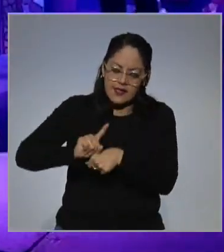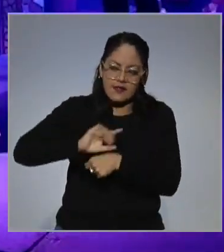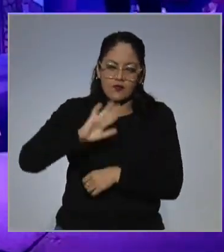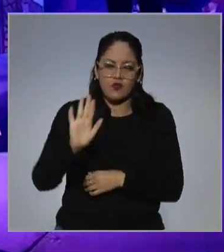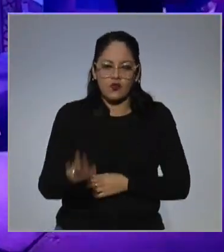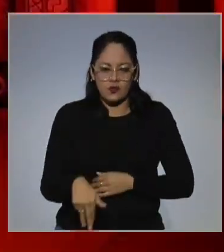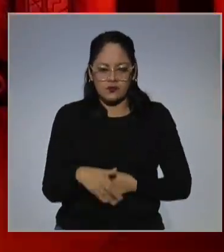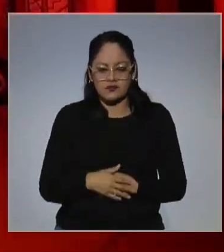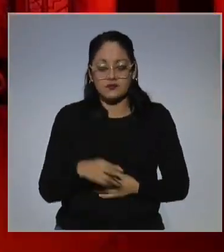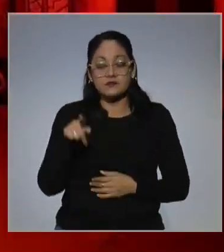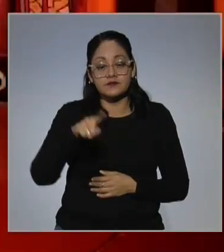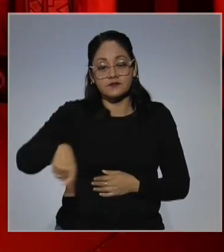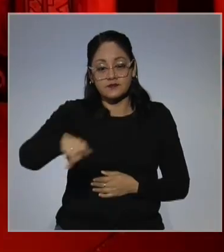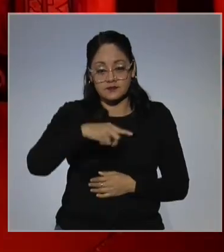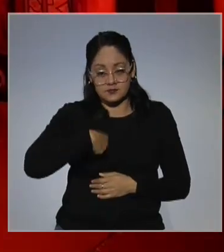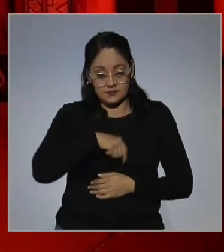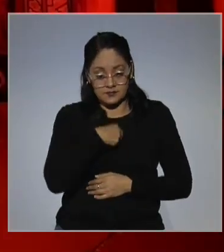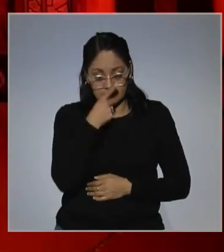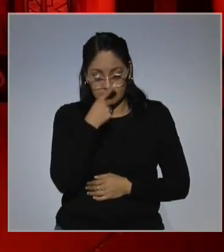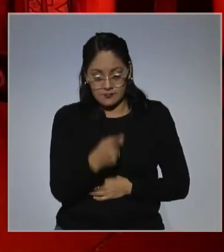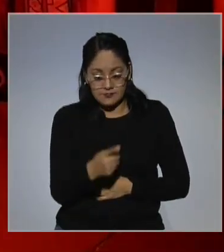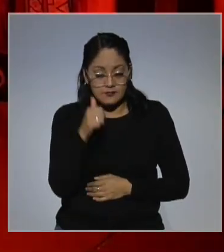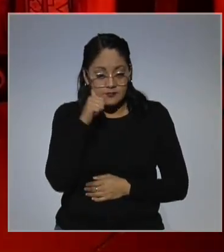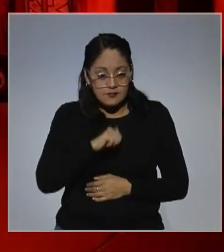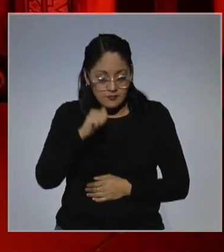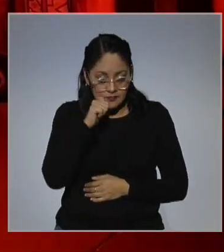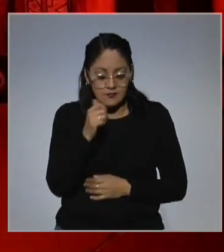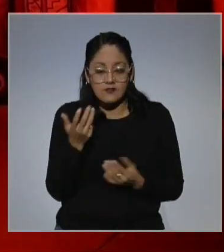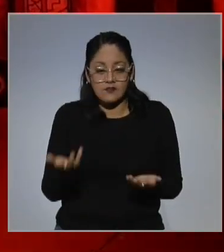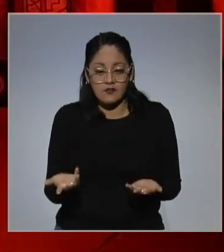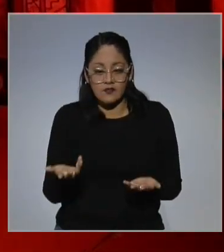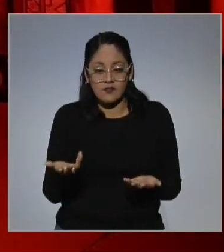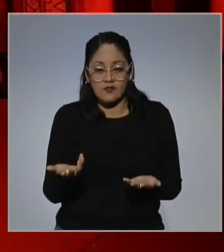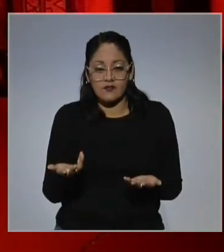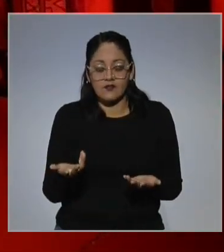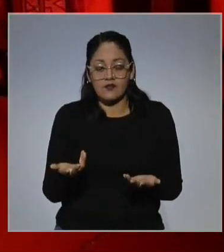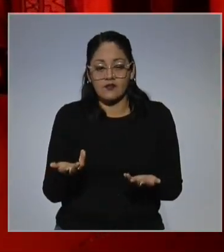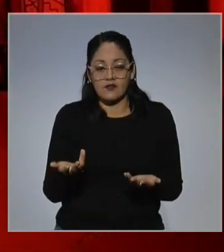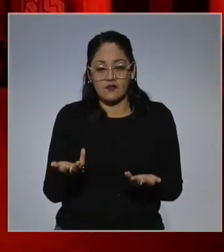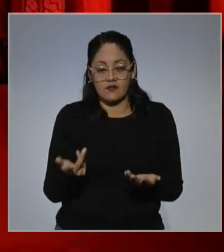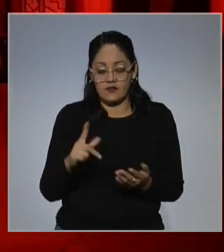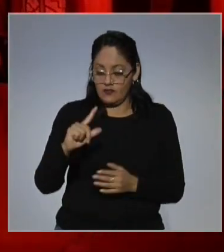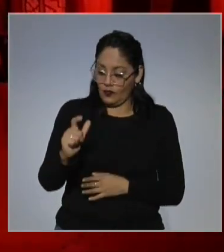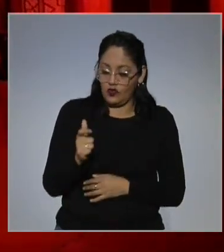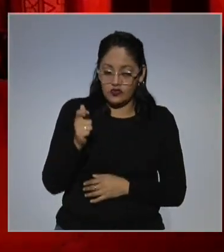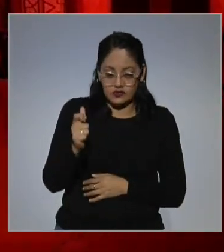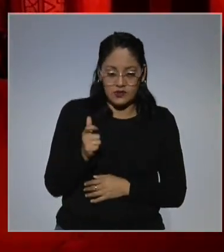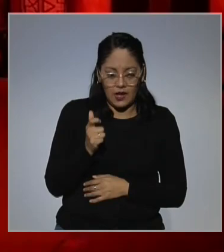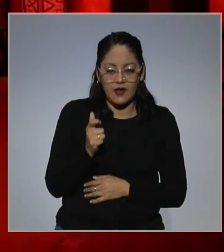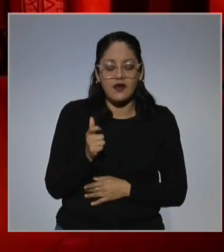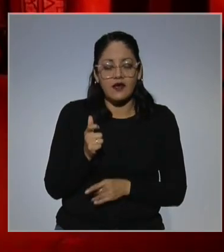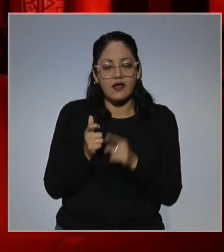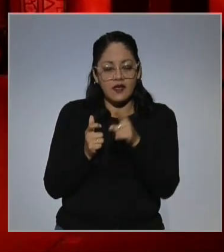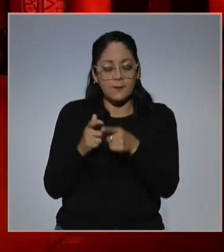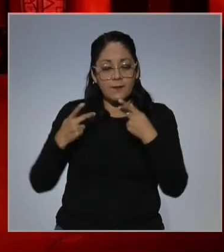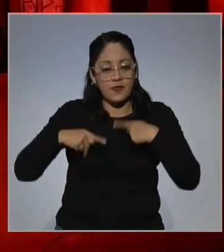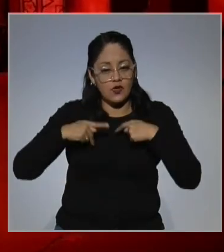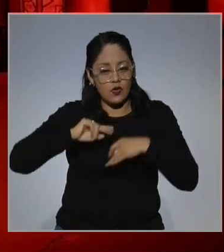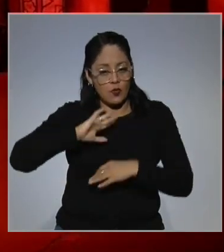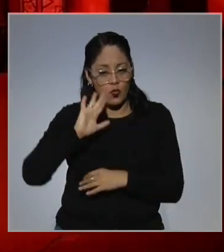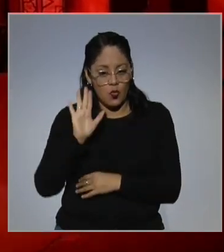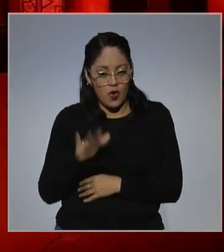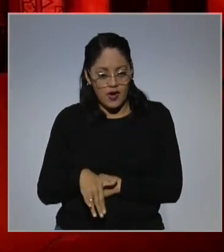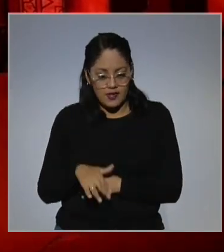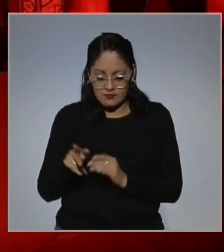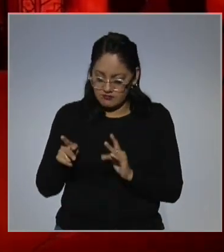Muertos, donde decimos siempre que en Xochimilco a los muertos no se